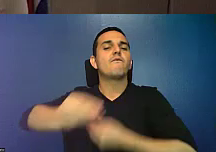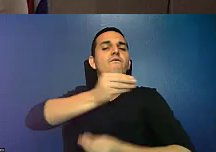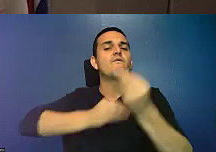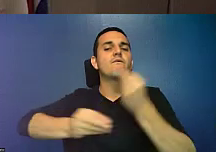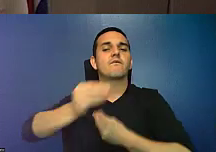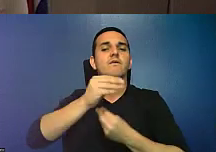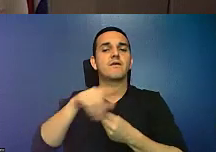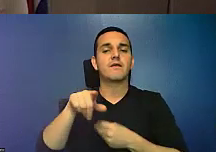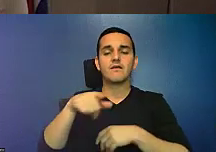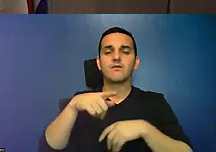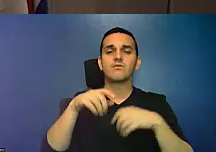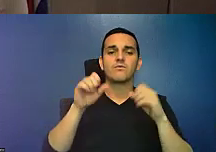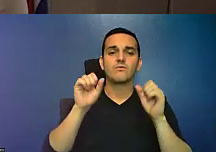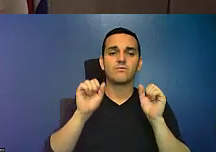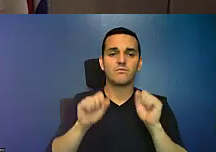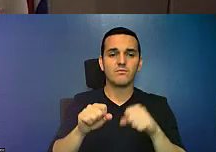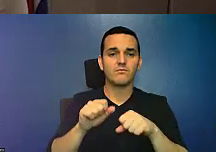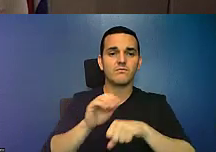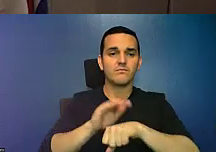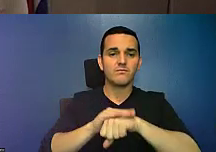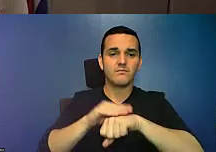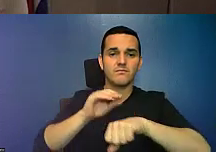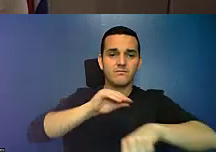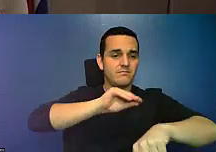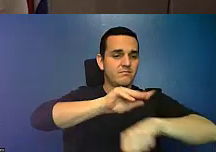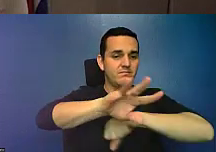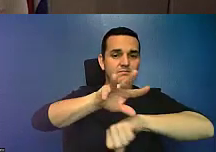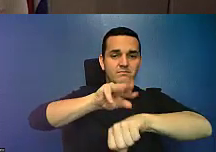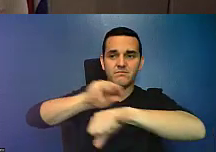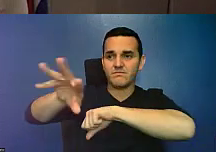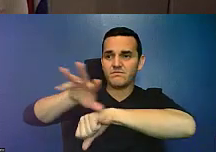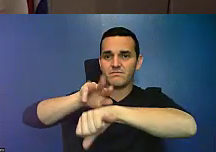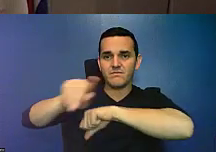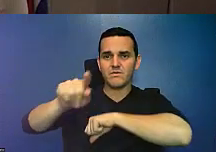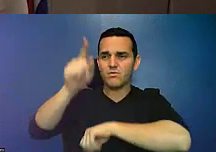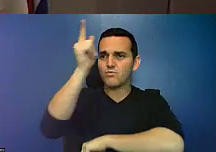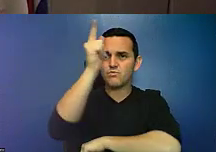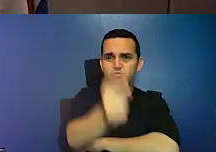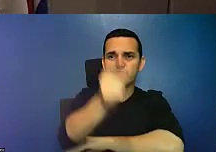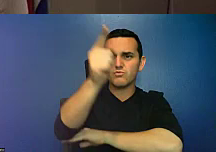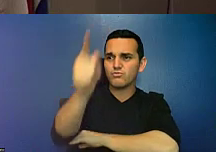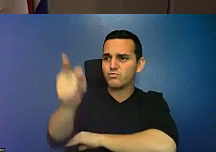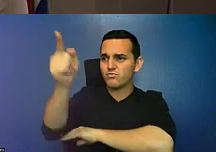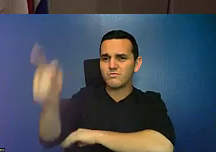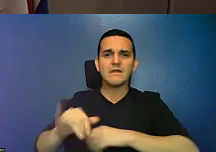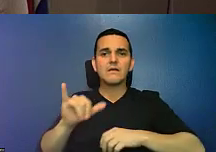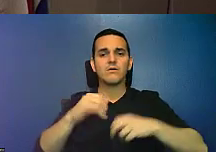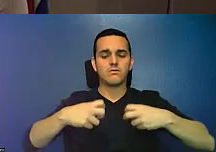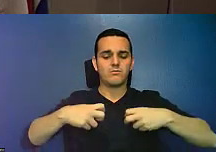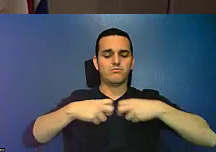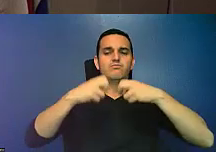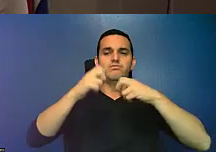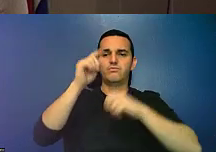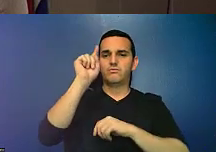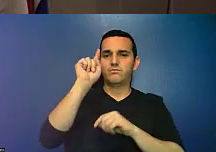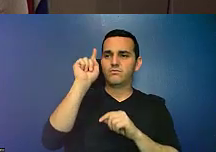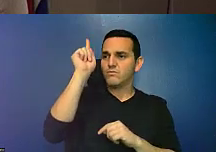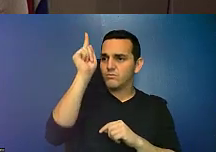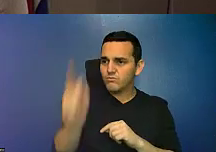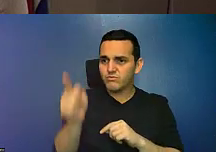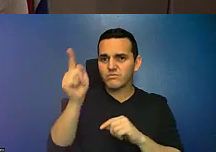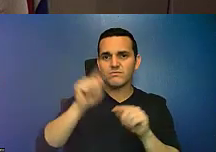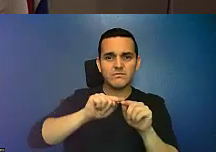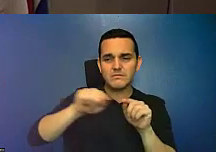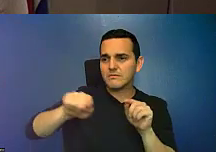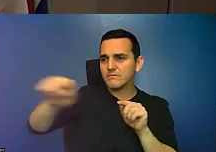por medio de una respuesta de calor, enviar señales eléctricas y eventualmente actuar ante esas